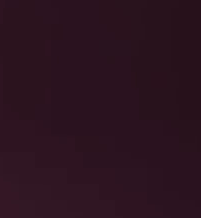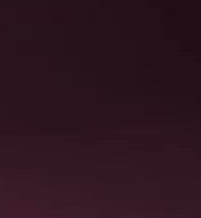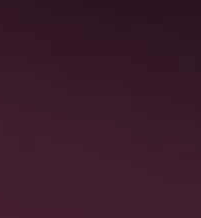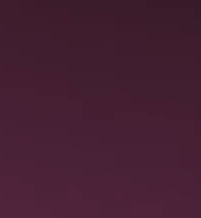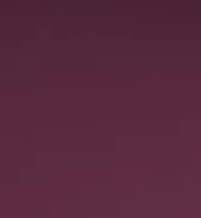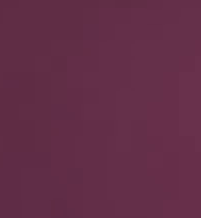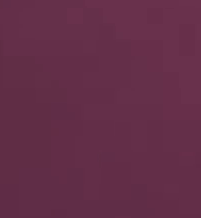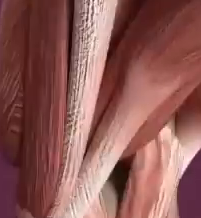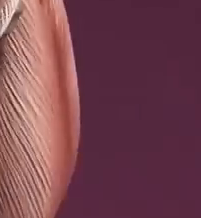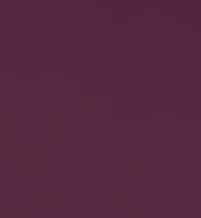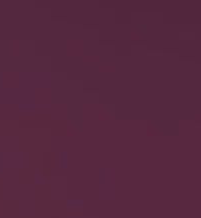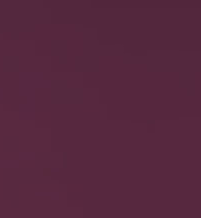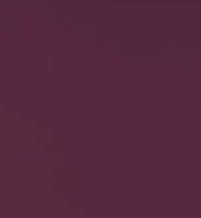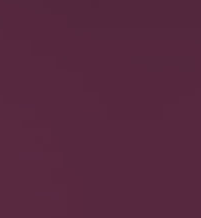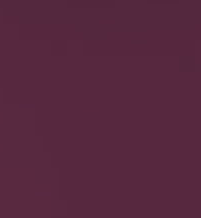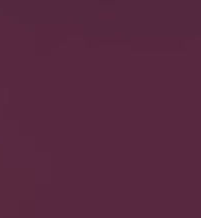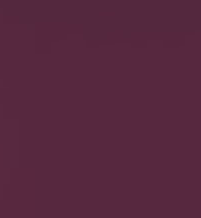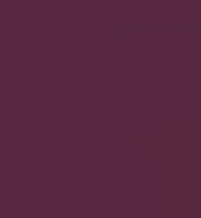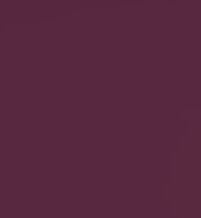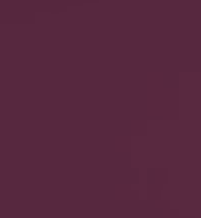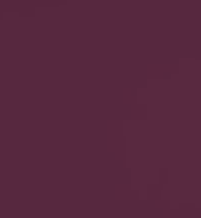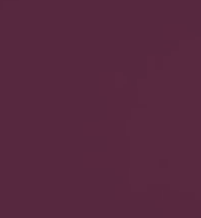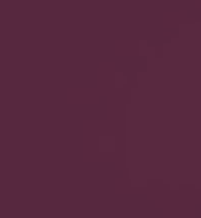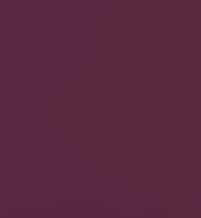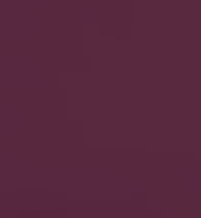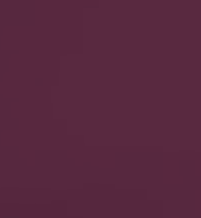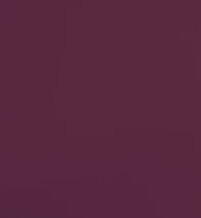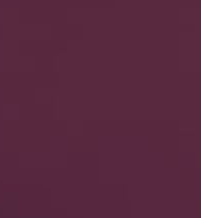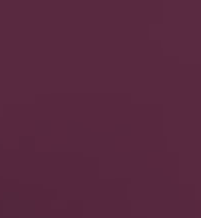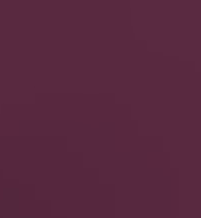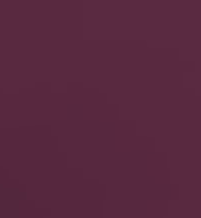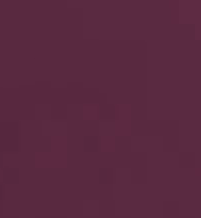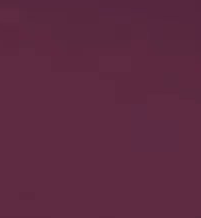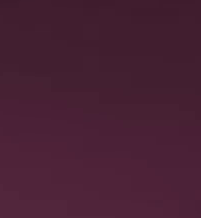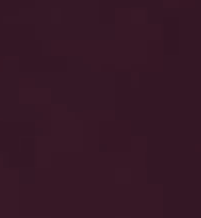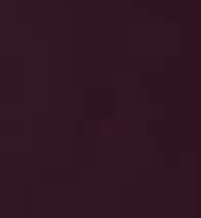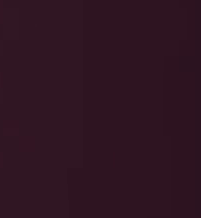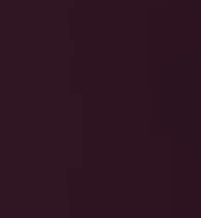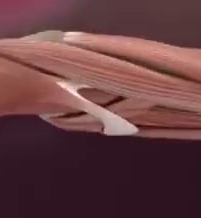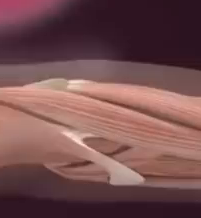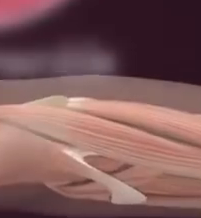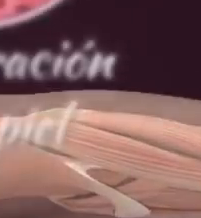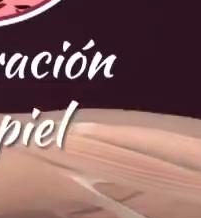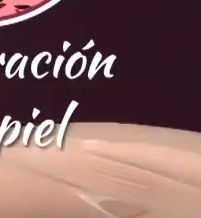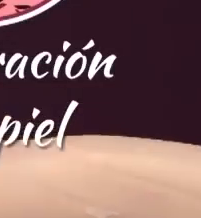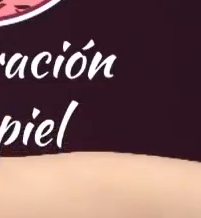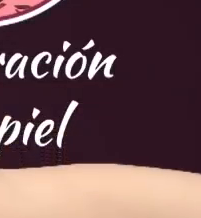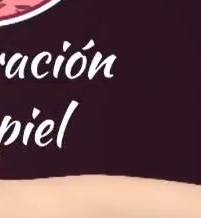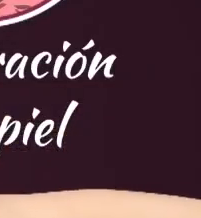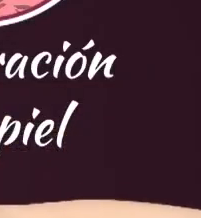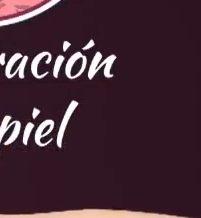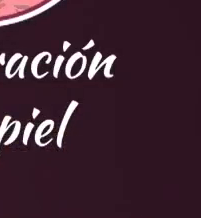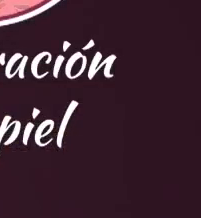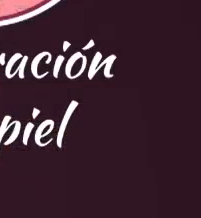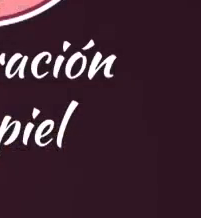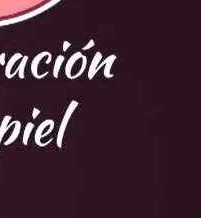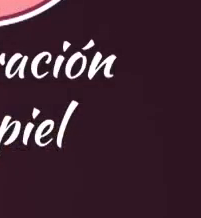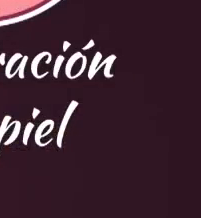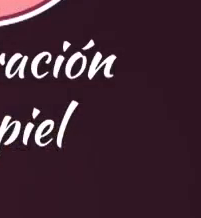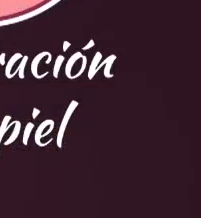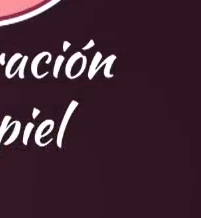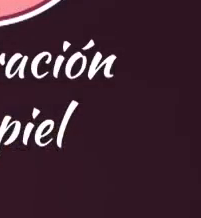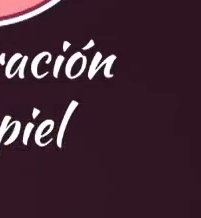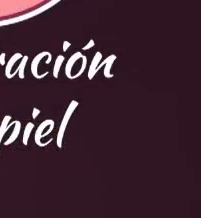articulares, mejorando la salud de los huesos, tendones y músculos, al igual que desacelera los procesos del envejecimiento, dando belleza